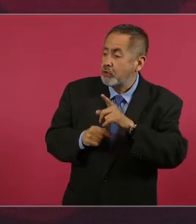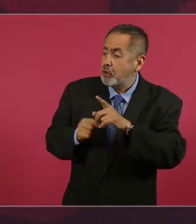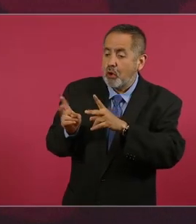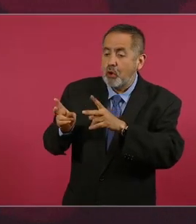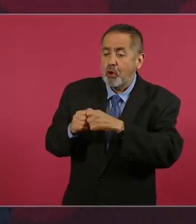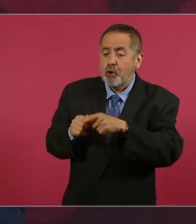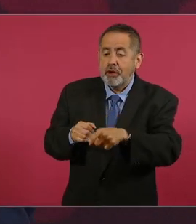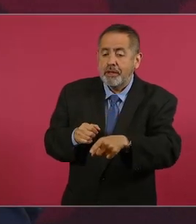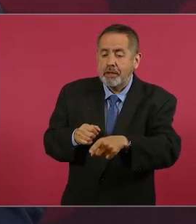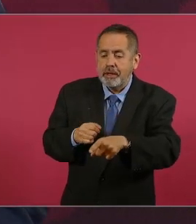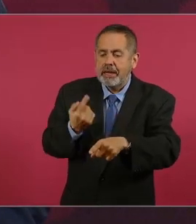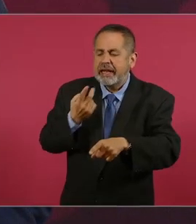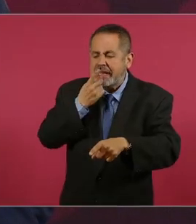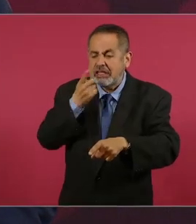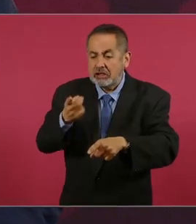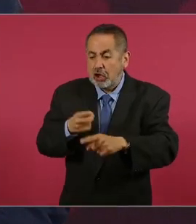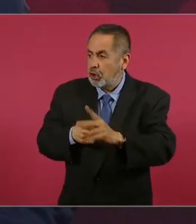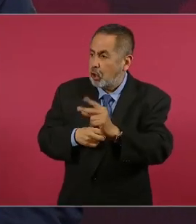¿Qué dijiste?